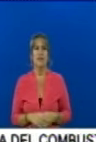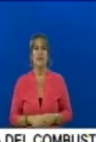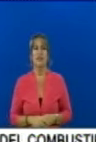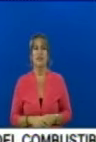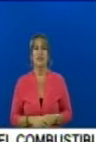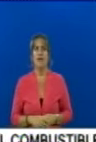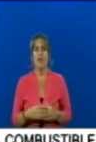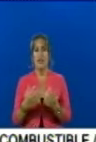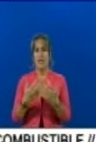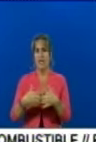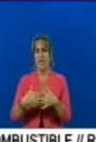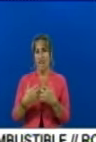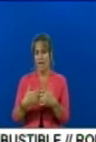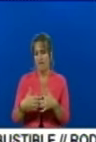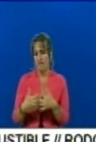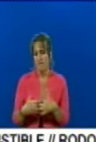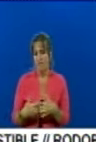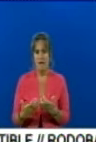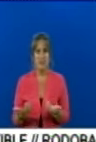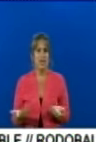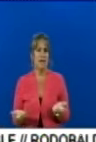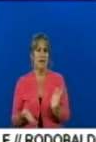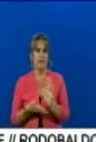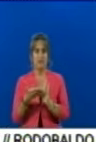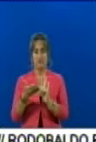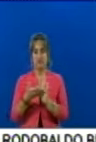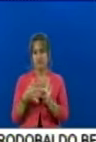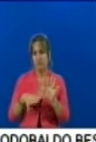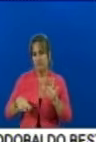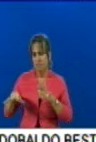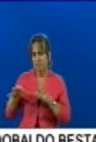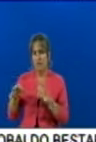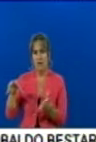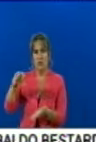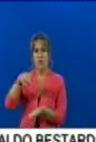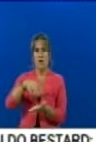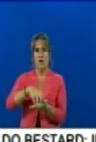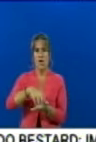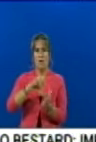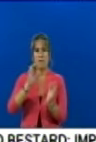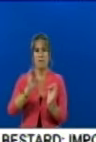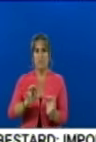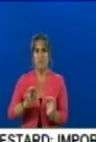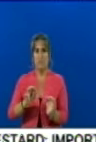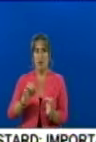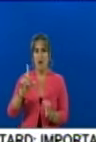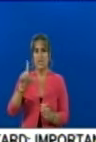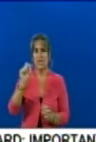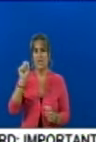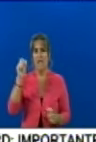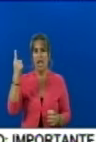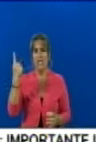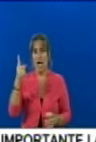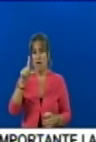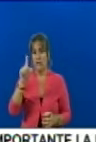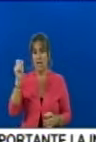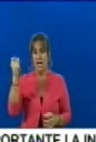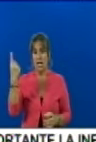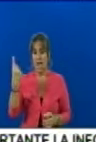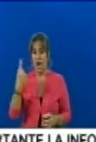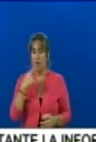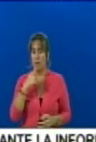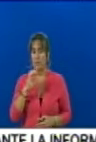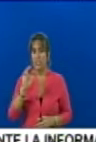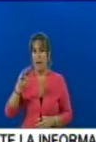de fabricación, de adaptación de un local en el propio Centro Urbano de Santa María, en el propio Micro